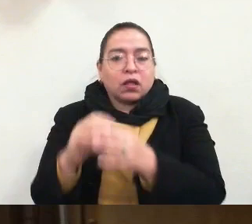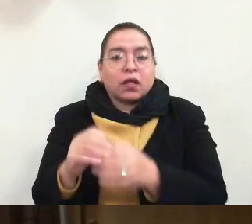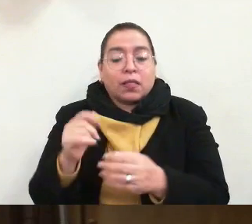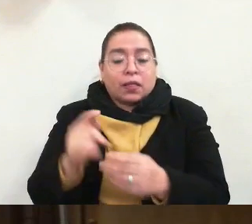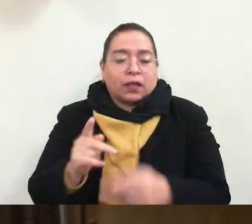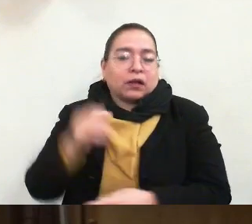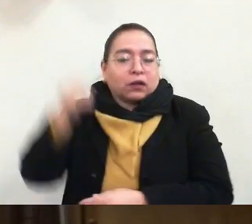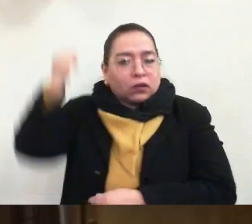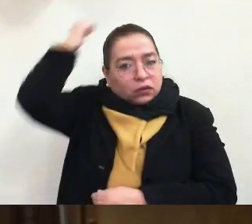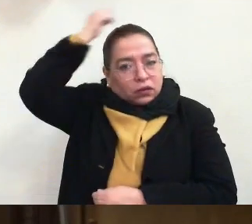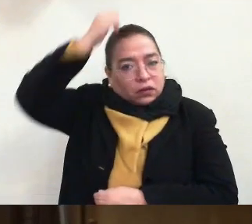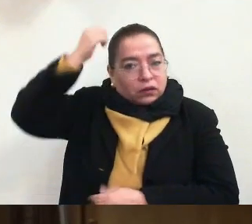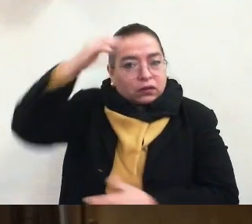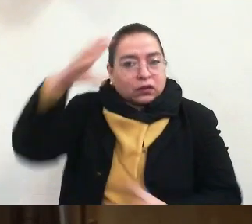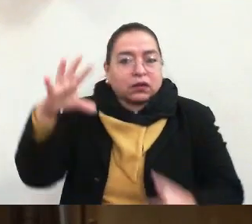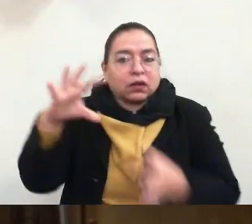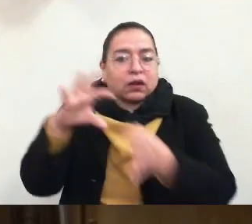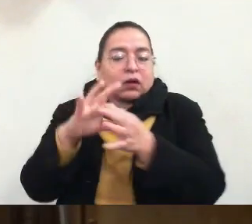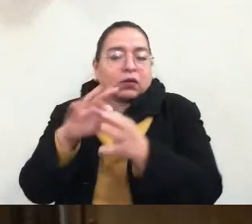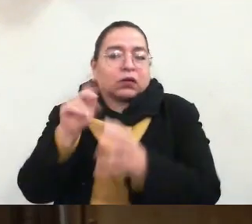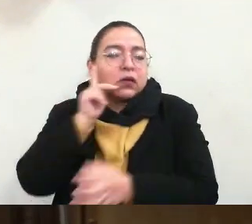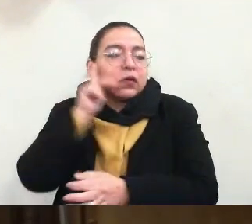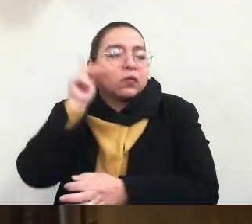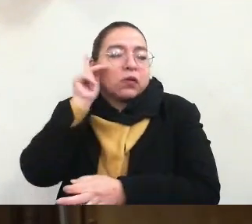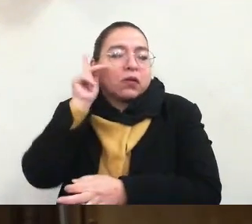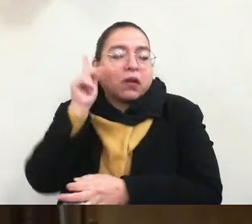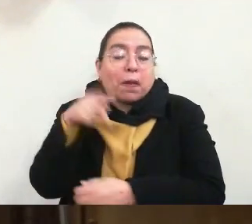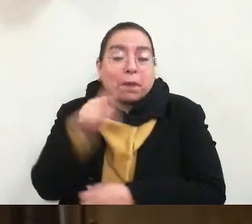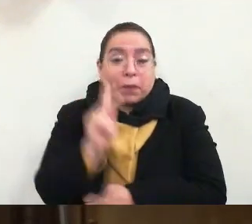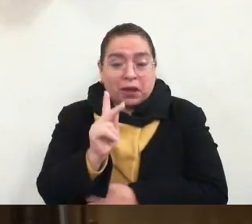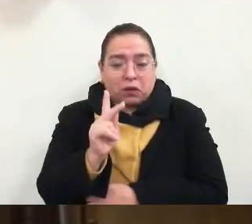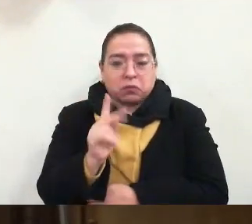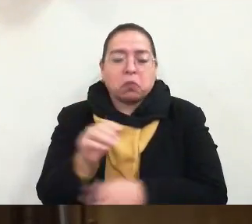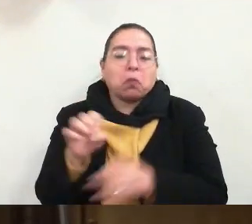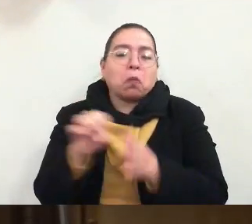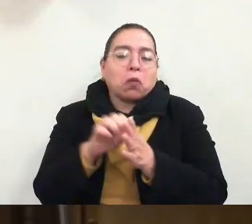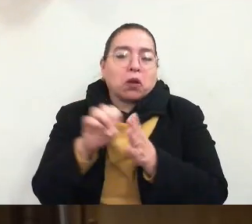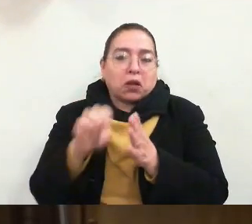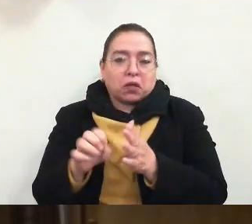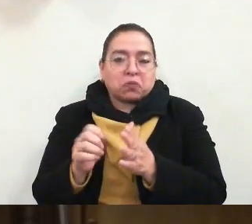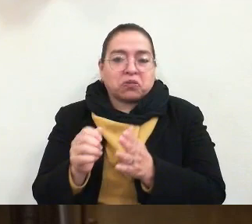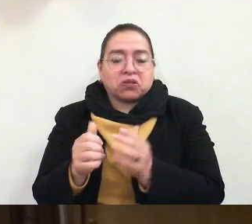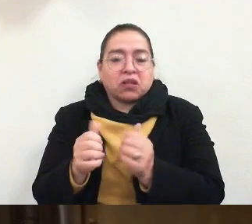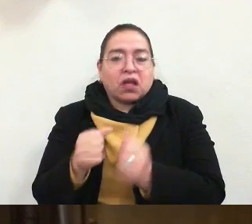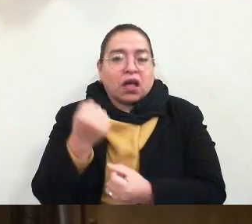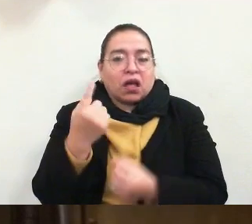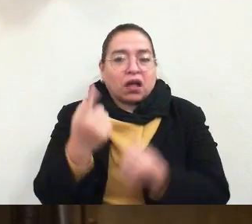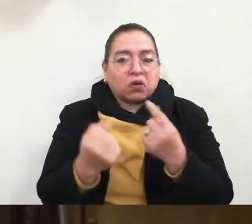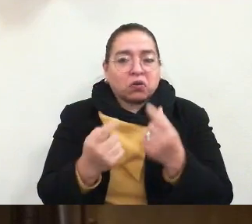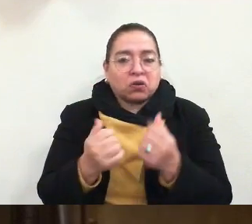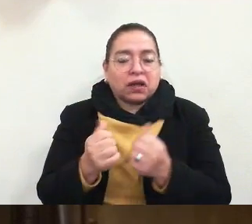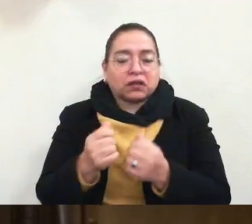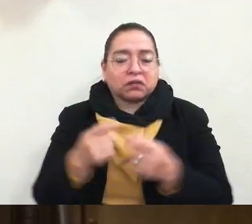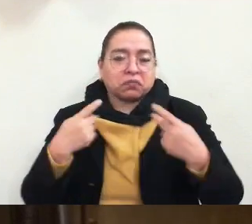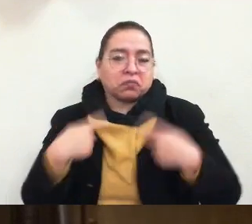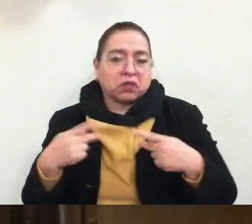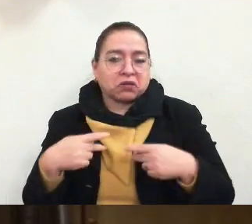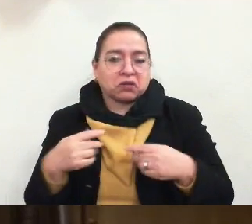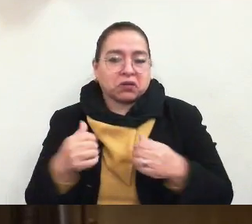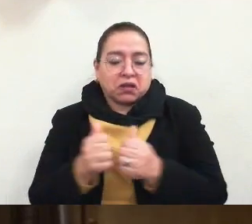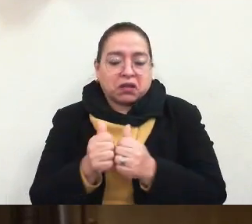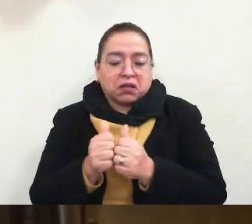de iglesia no va a entender bien las Escrituras. Va a ser una